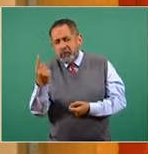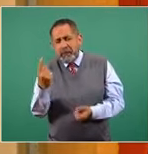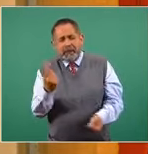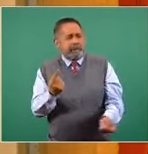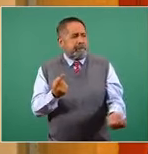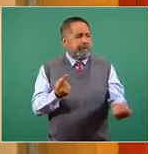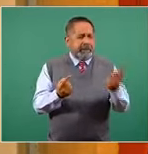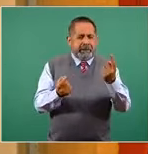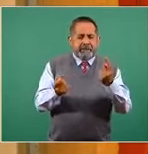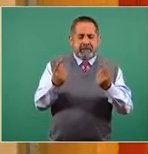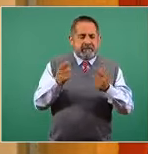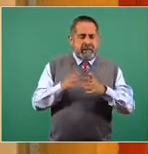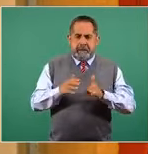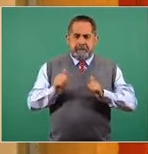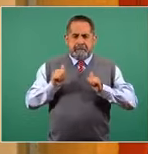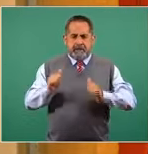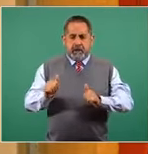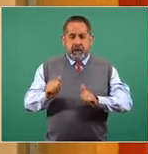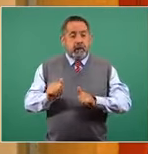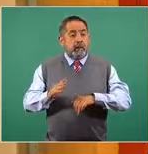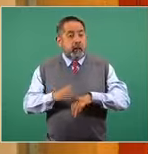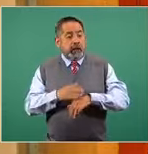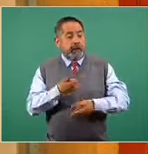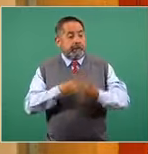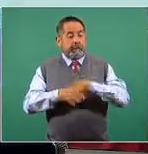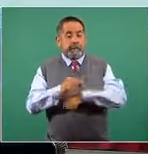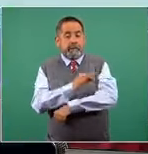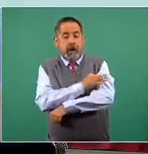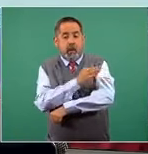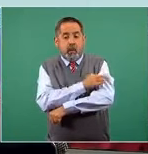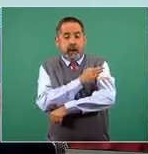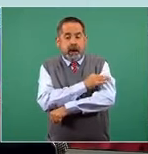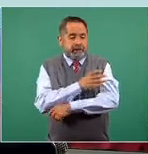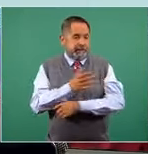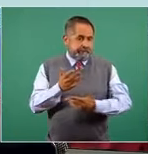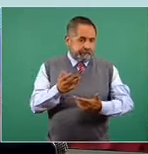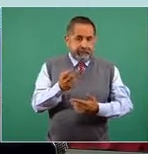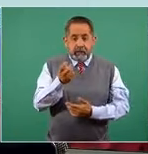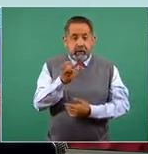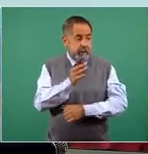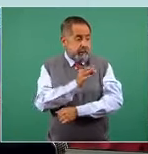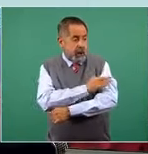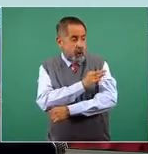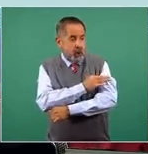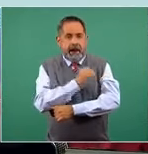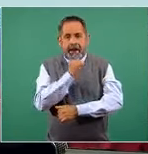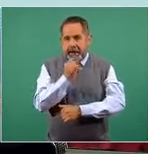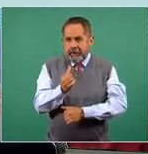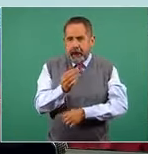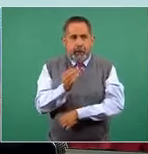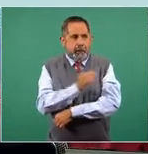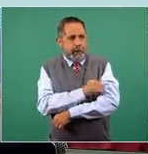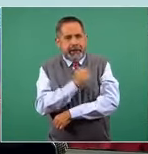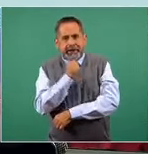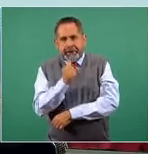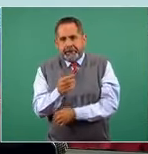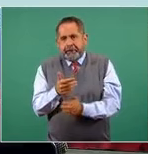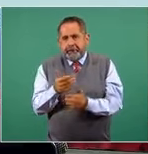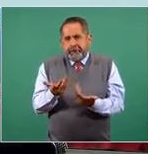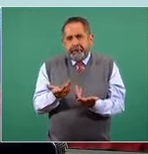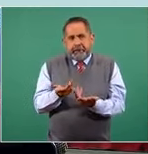situación. La protección viene de la vacuna. Pero si no se pone la vacuna, si no llega la vacuna, entonces se